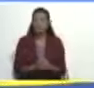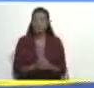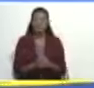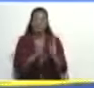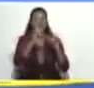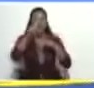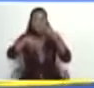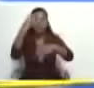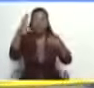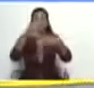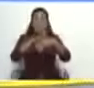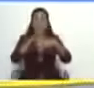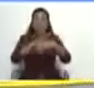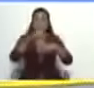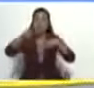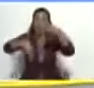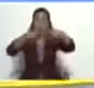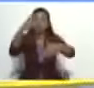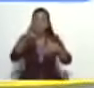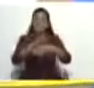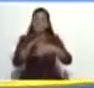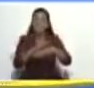El próximo martes,